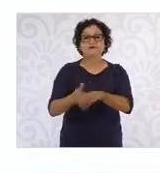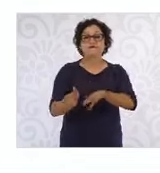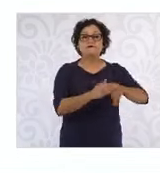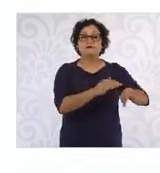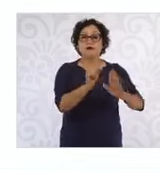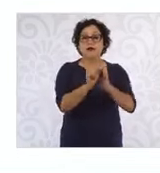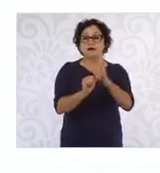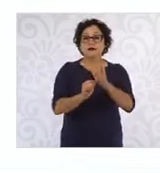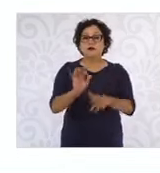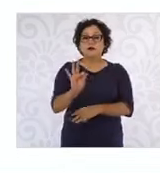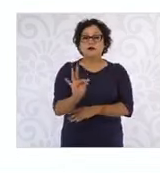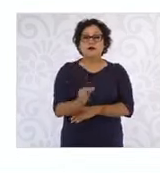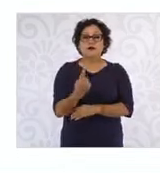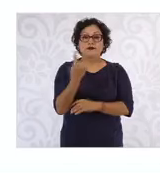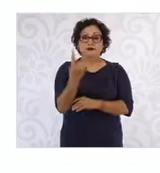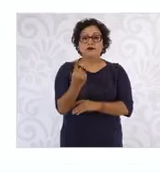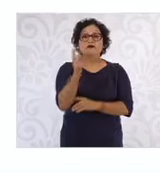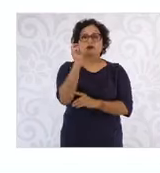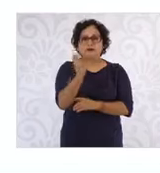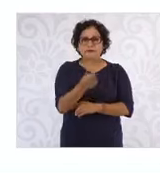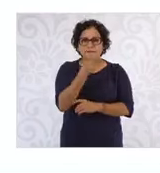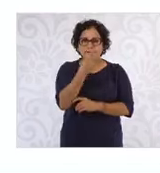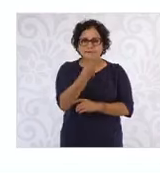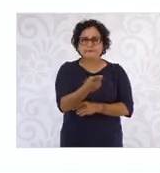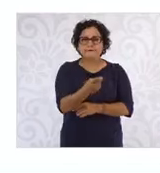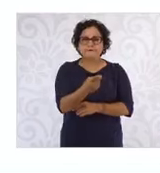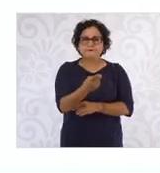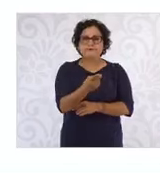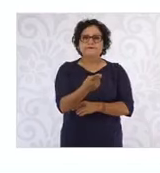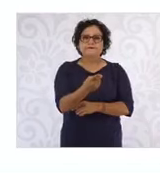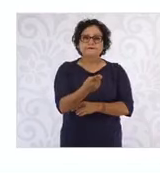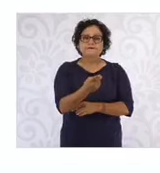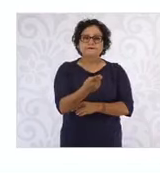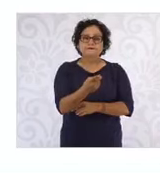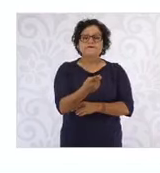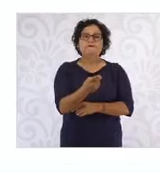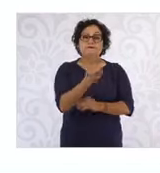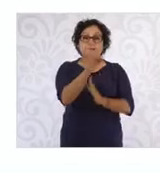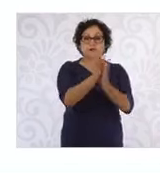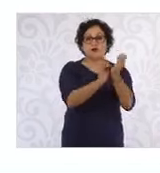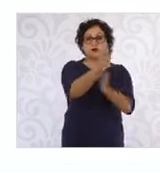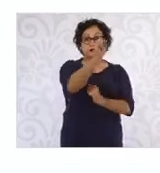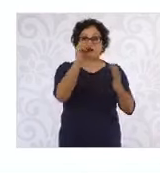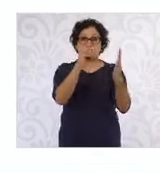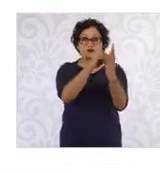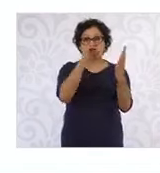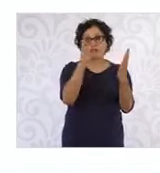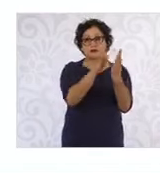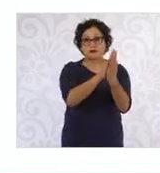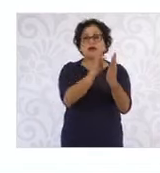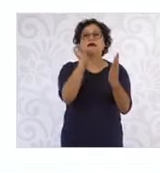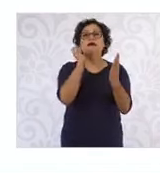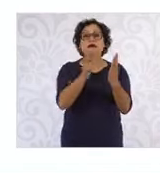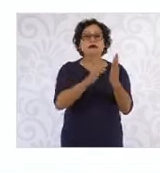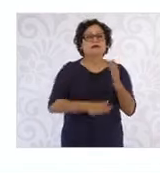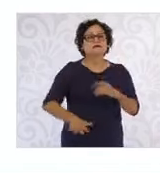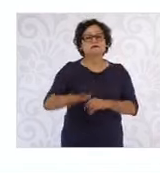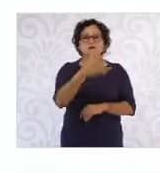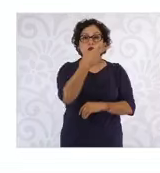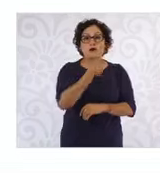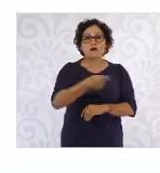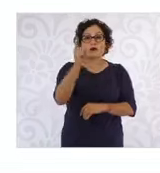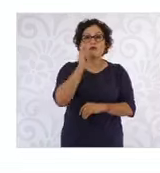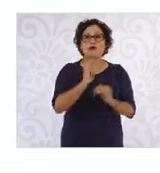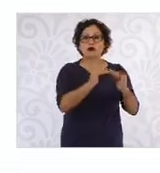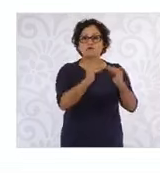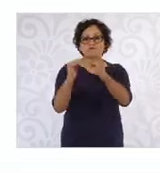donde pues se profundiza este principio constitucional paritario, insisto, pues